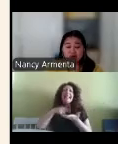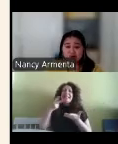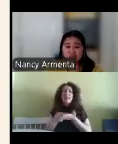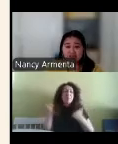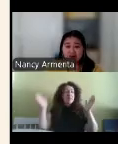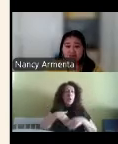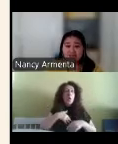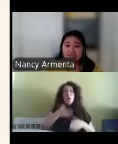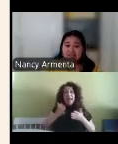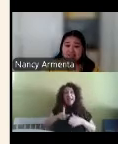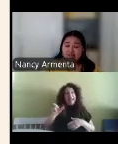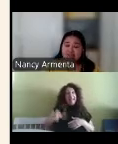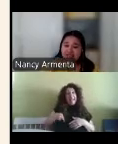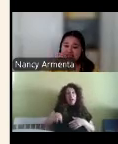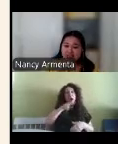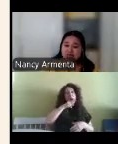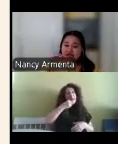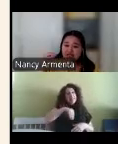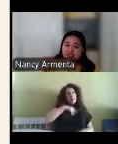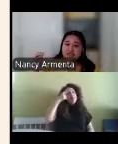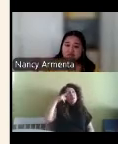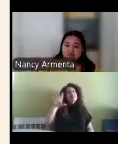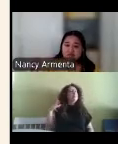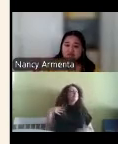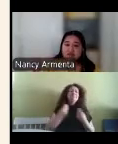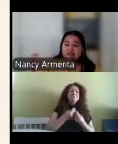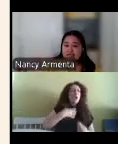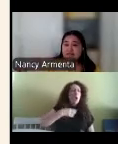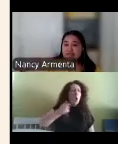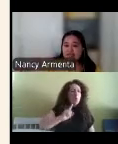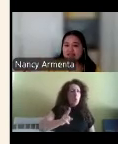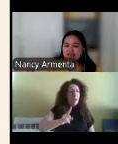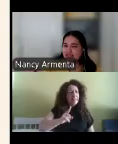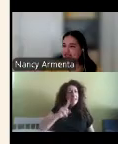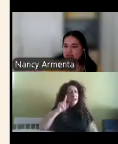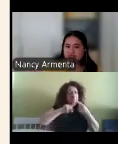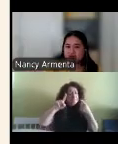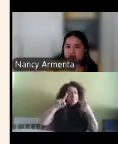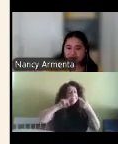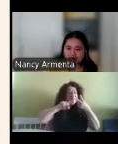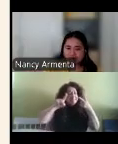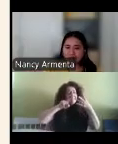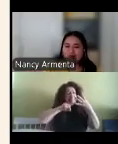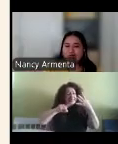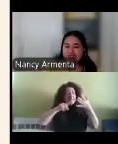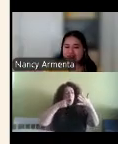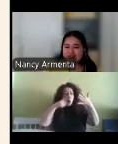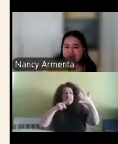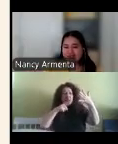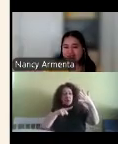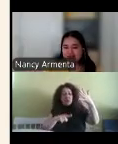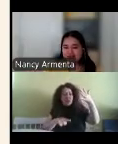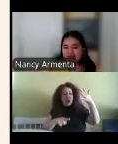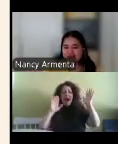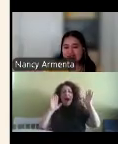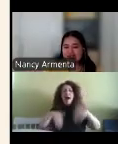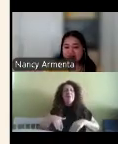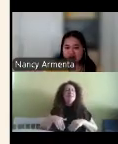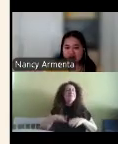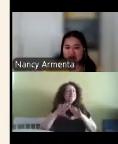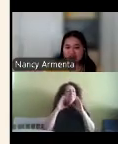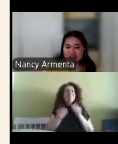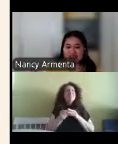puede acompañar. Entonces, esas pequeñas cosas también hacen que las personas no reciban una atención